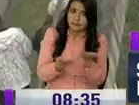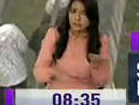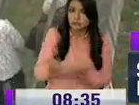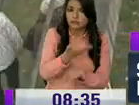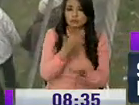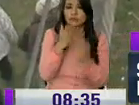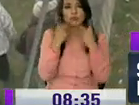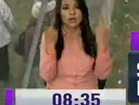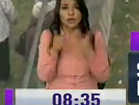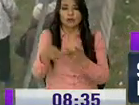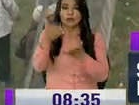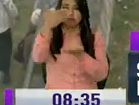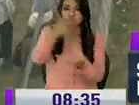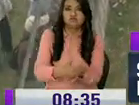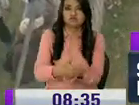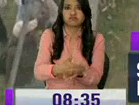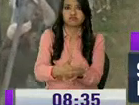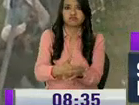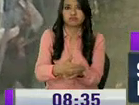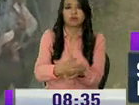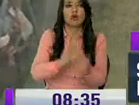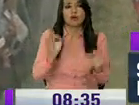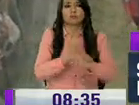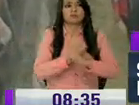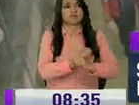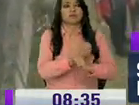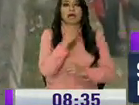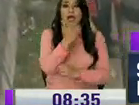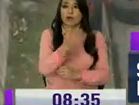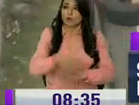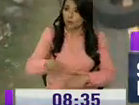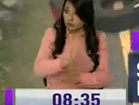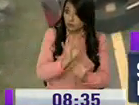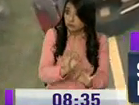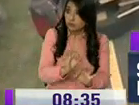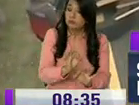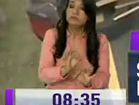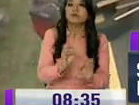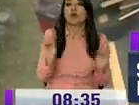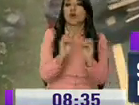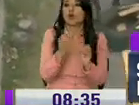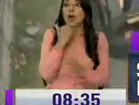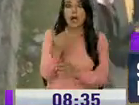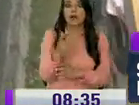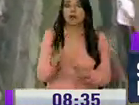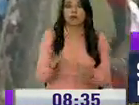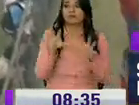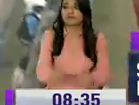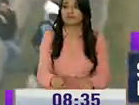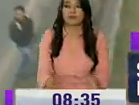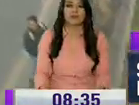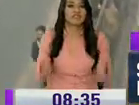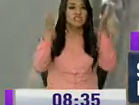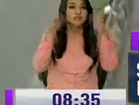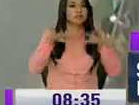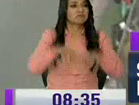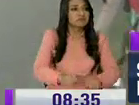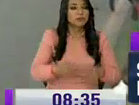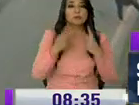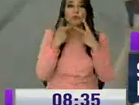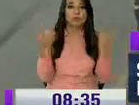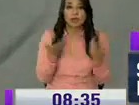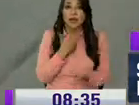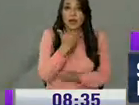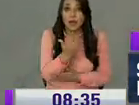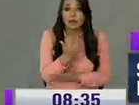servicio público o se resista violentamente al restablecimiento del mismo o se tome por fuerza un edificio o instalación pública,